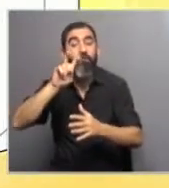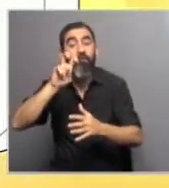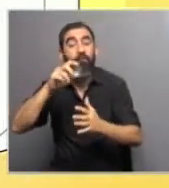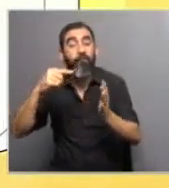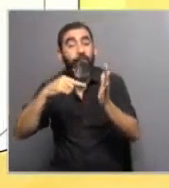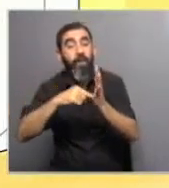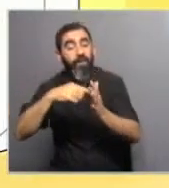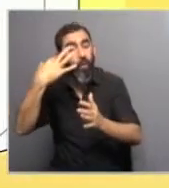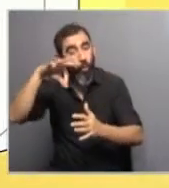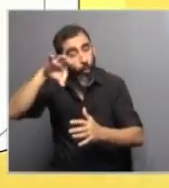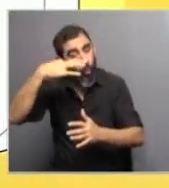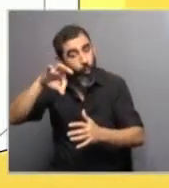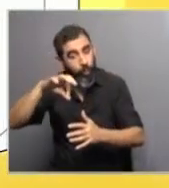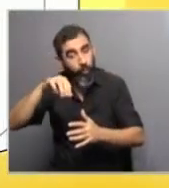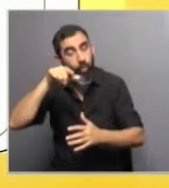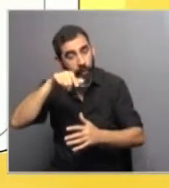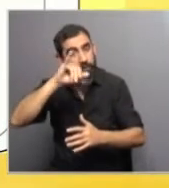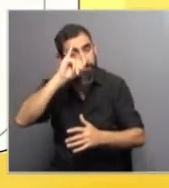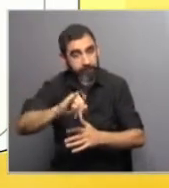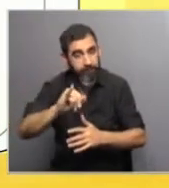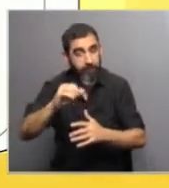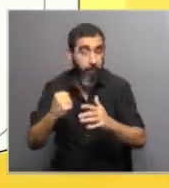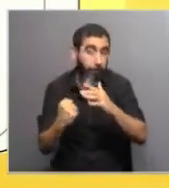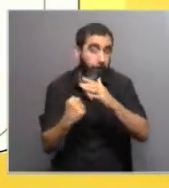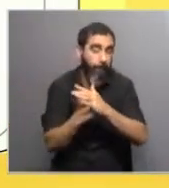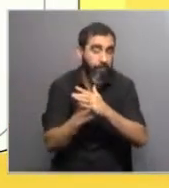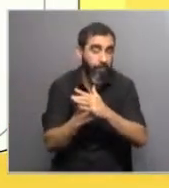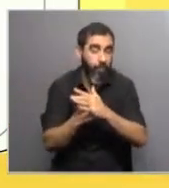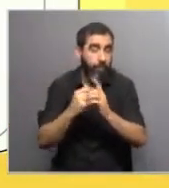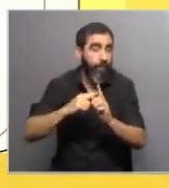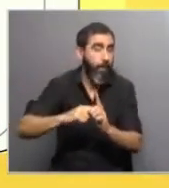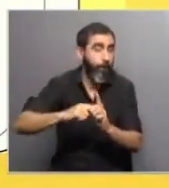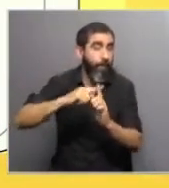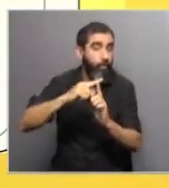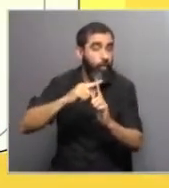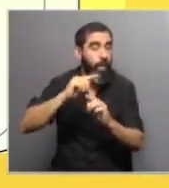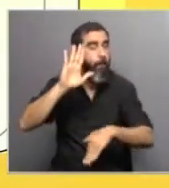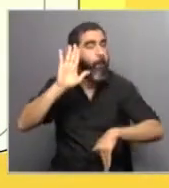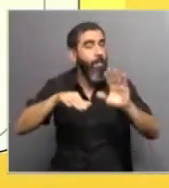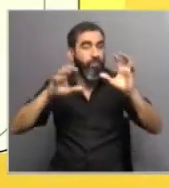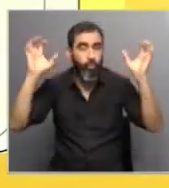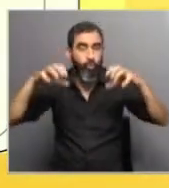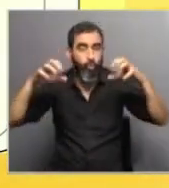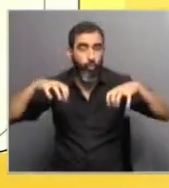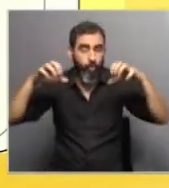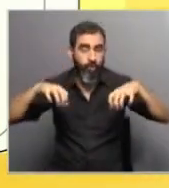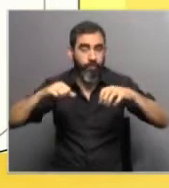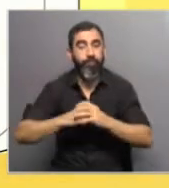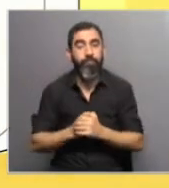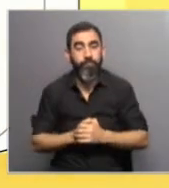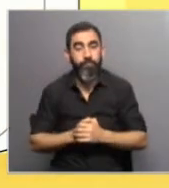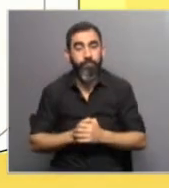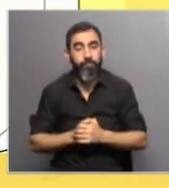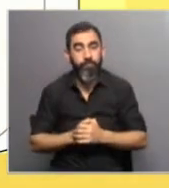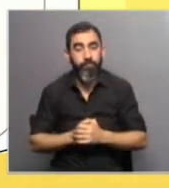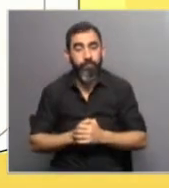¿sí? En el cual se observa que los extremos de precipitación en esta región aumentaron, ¿sí? Y acá